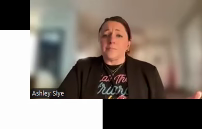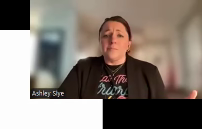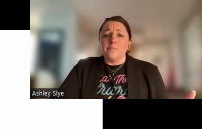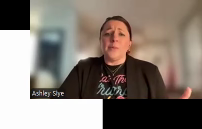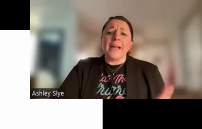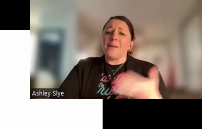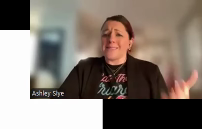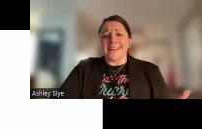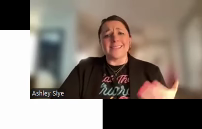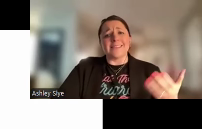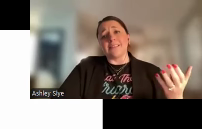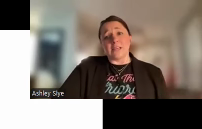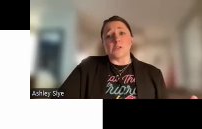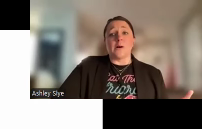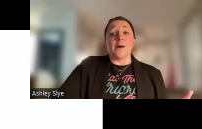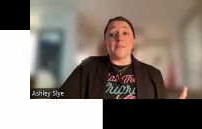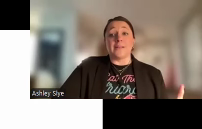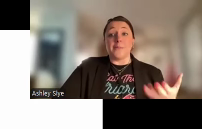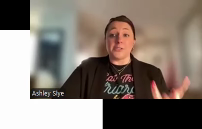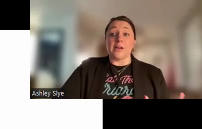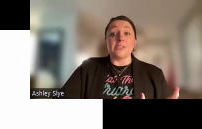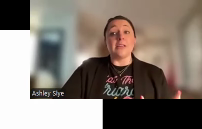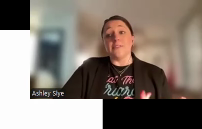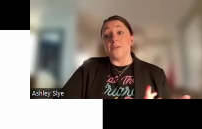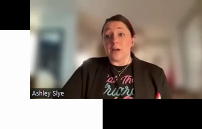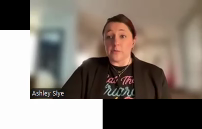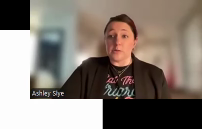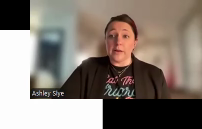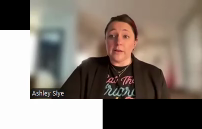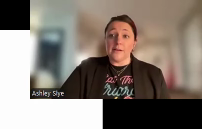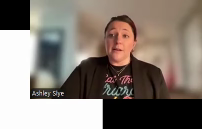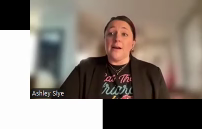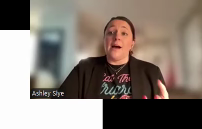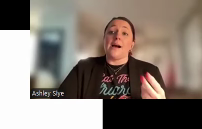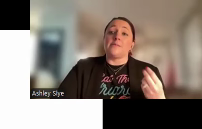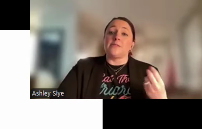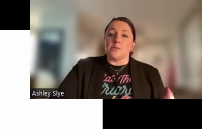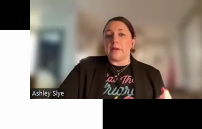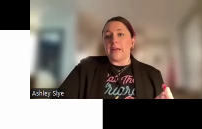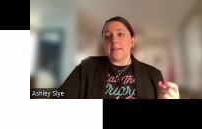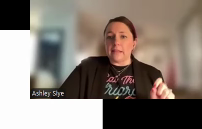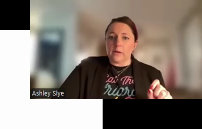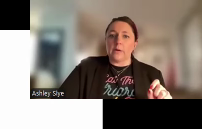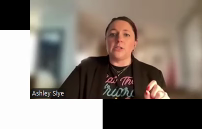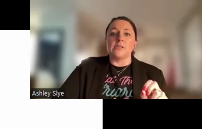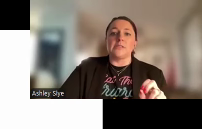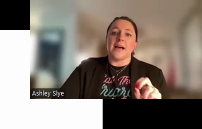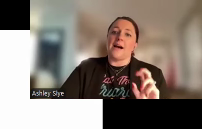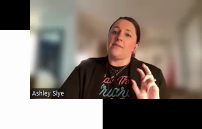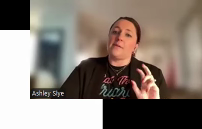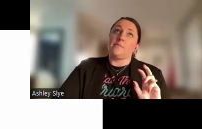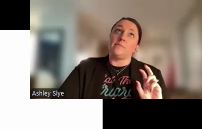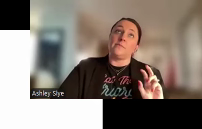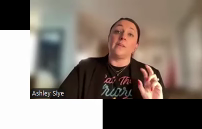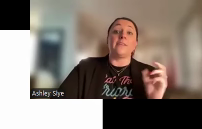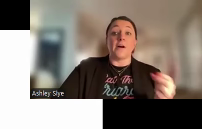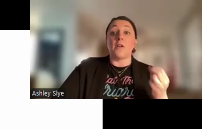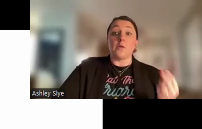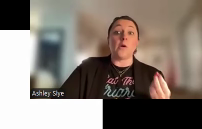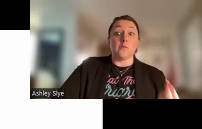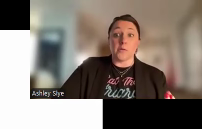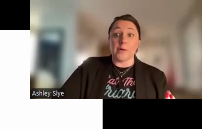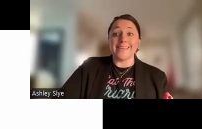en contacto con colaboradores comunitarios. Así que hablar del sexo y de la salud sexual puede ser difícil si no están